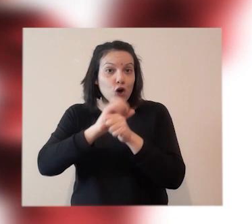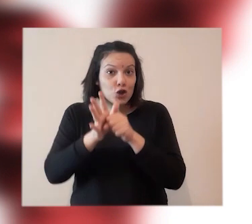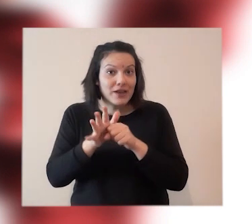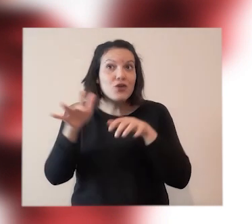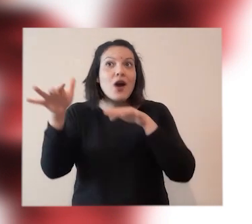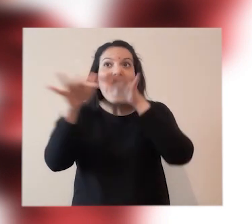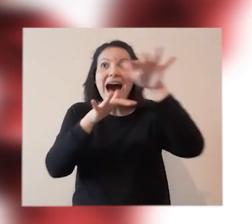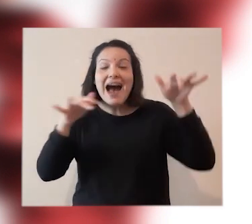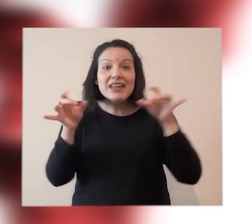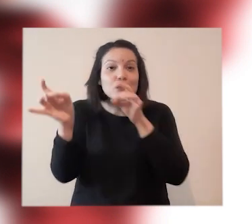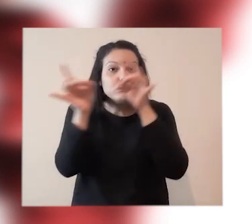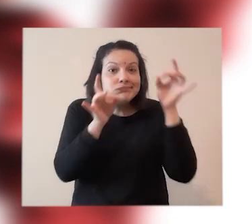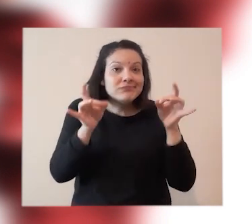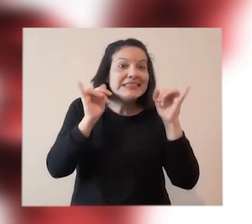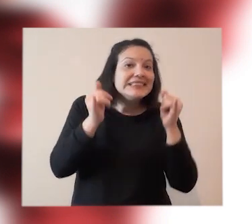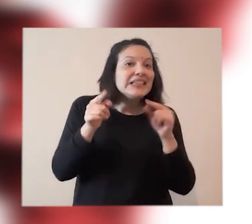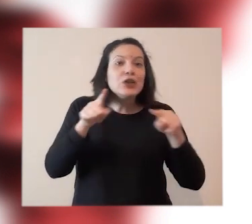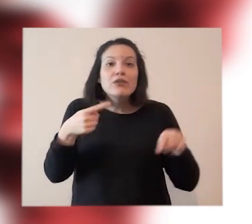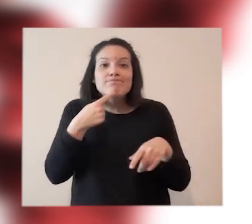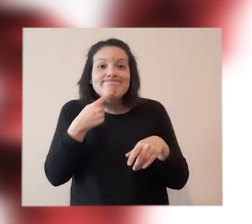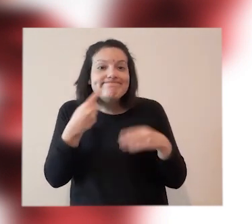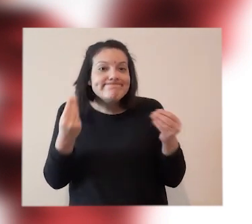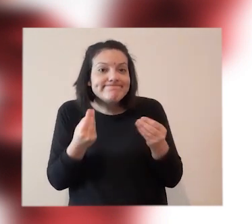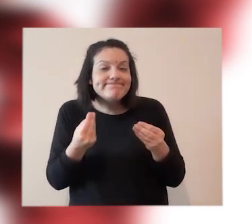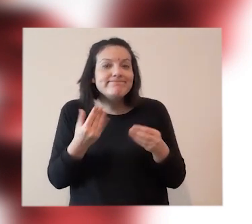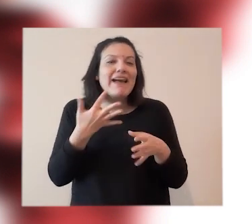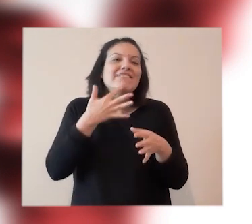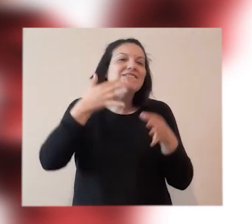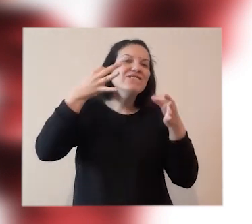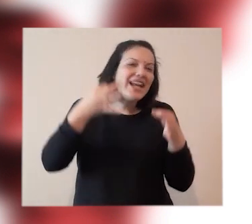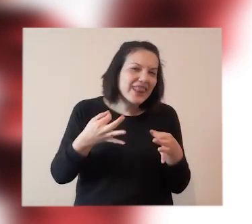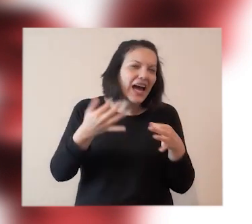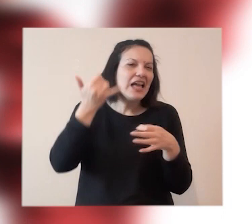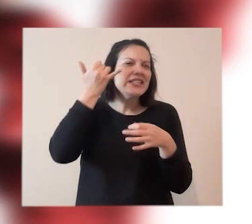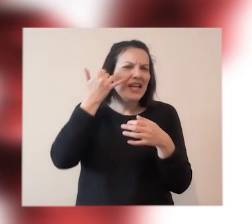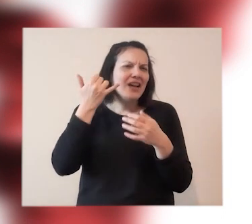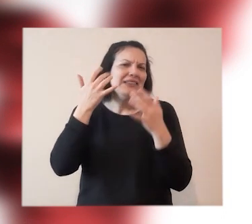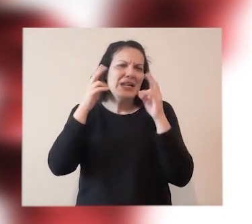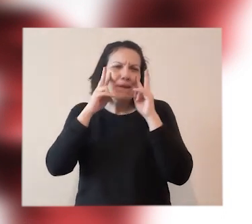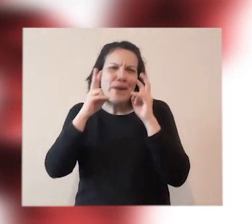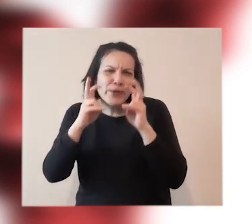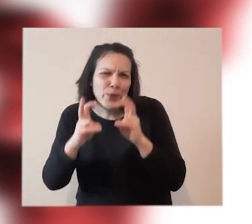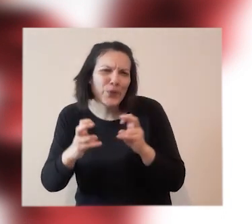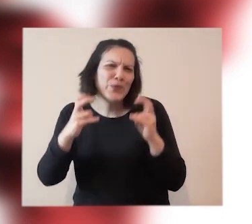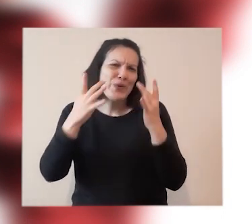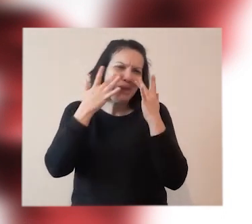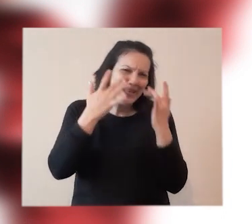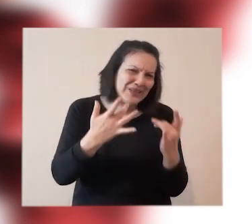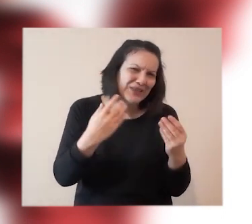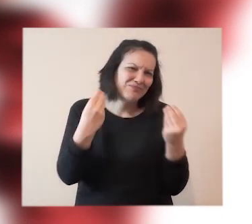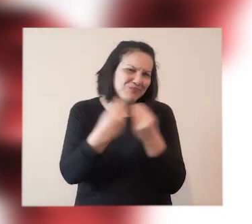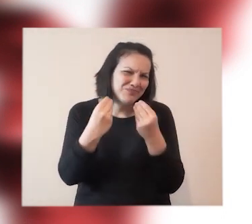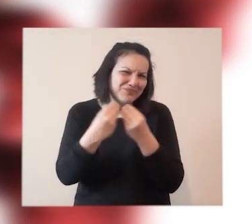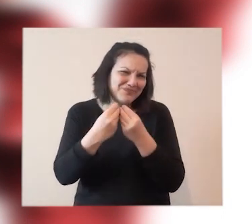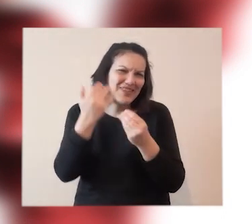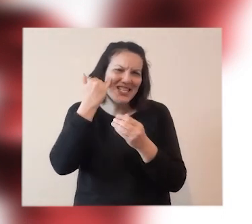aire. En realidad, de acuerdo a ya muchos estudios que se han hecho y básicamente se han hecho y publicado